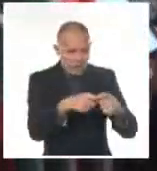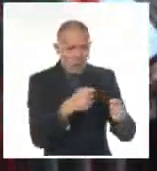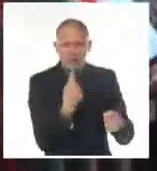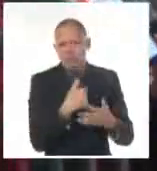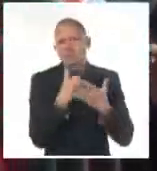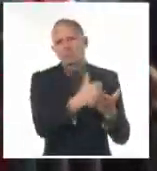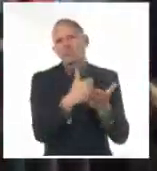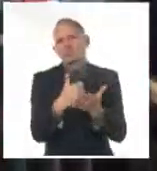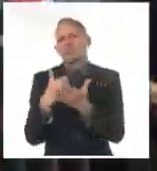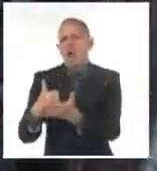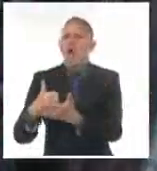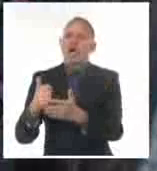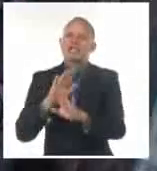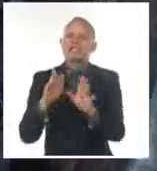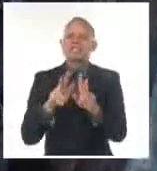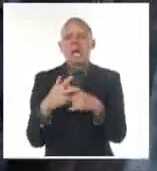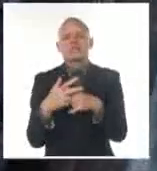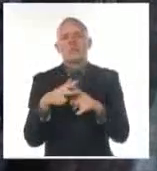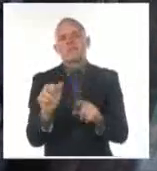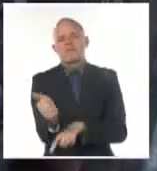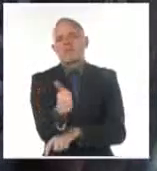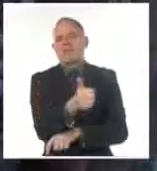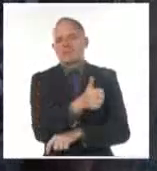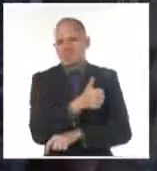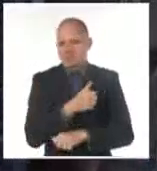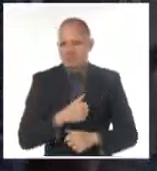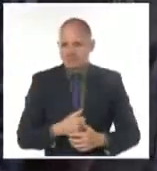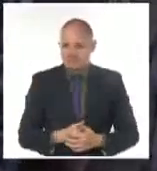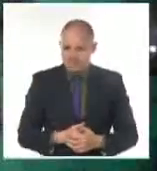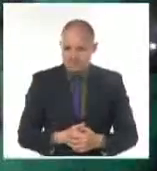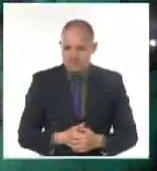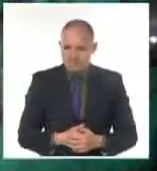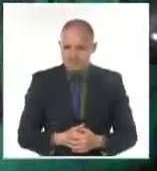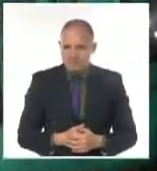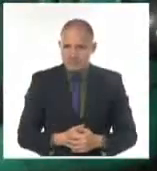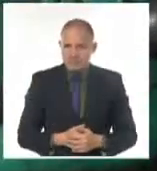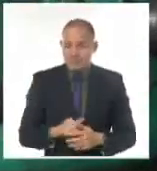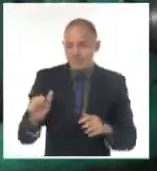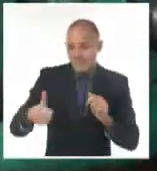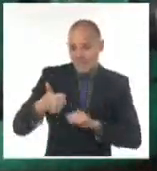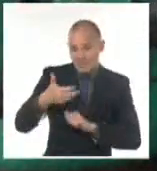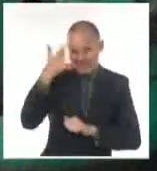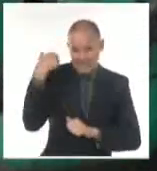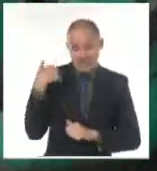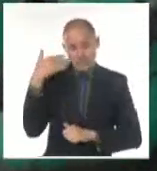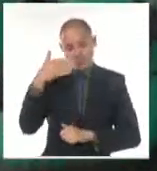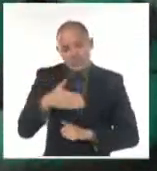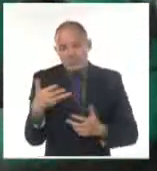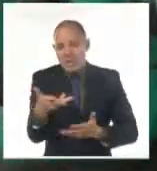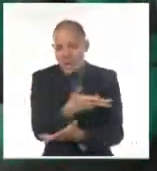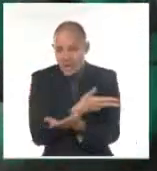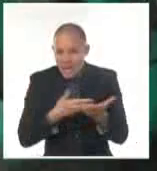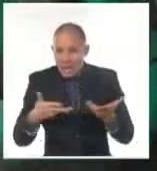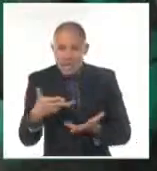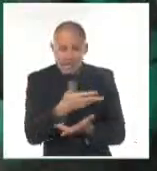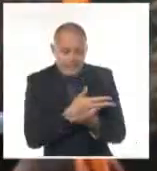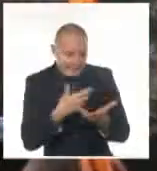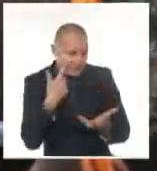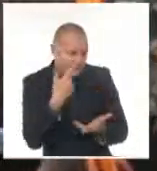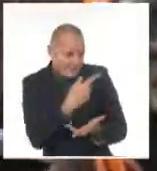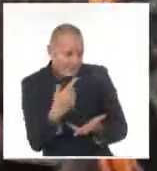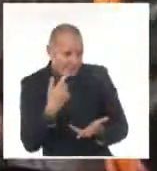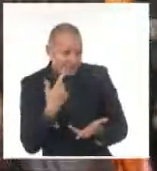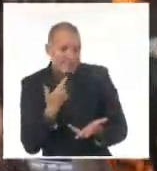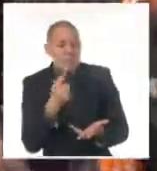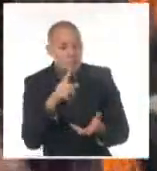mil pesos de sustitución de importaciones. En su intercambio con quienes elaboran en el ingenio, Díaz-Canel los convocó a seguir trabajando como hasta ahora